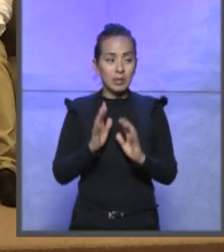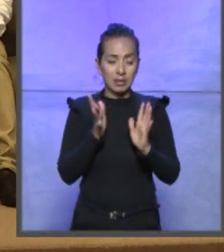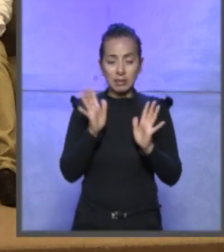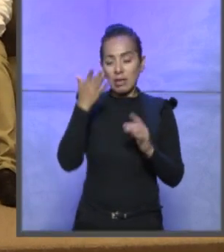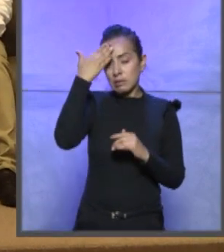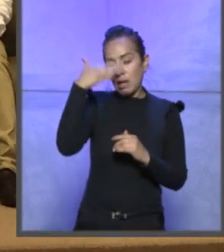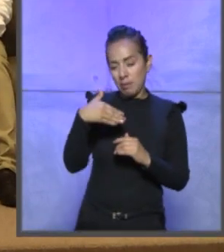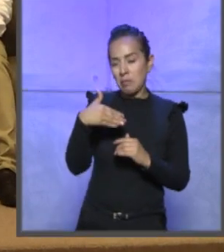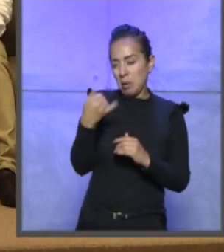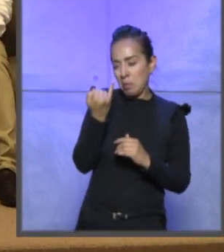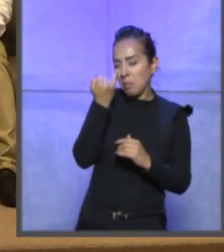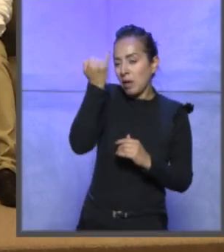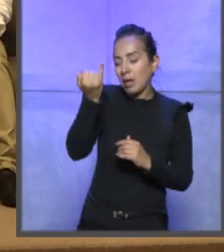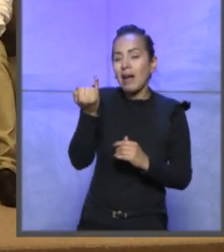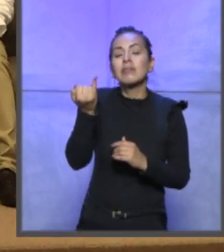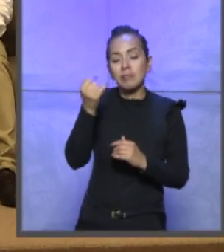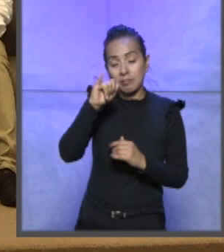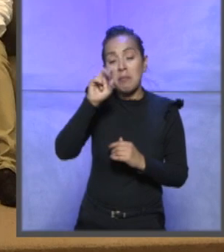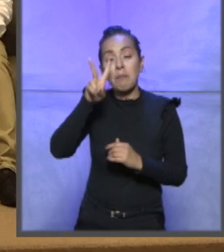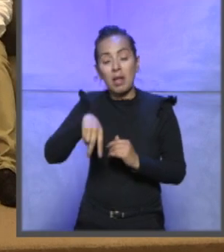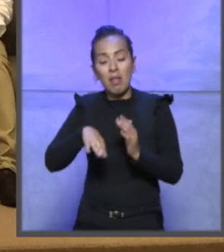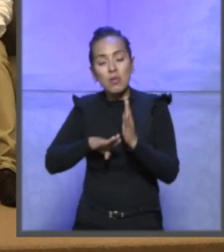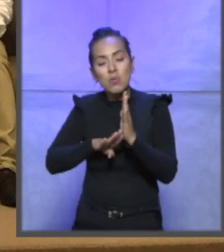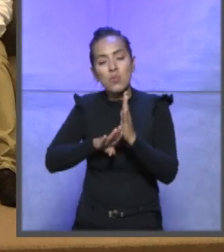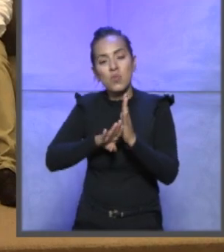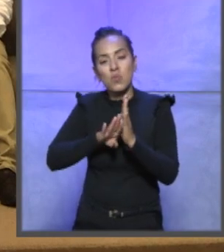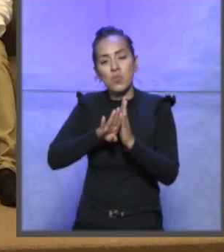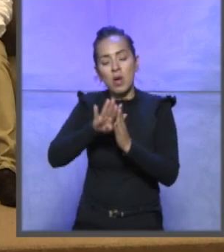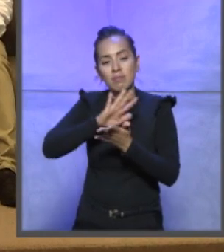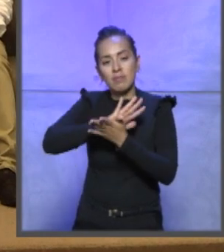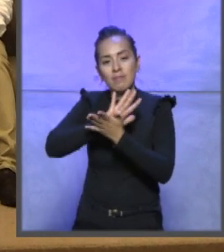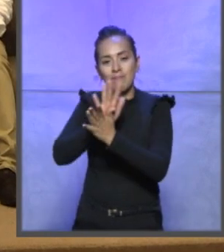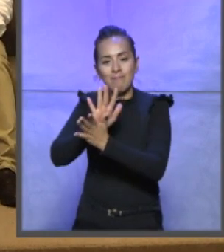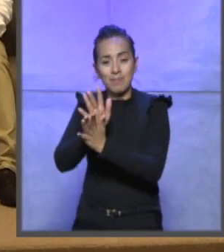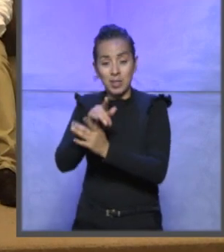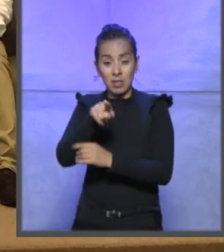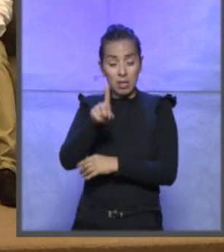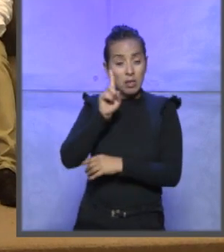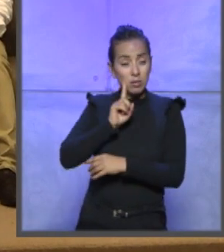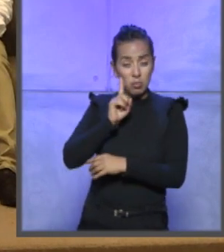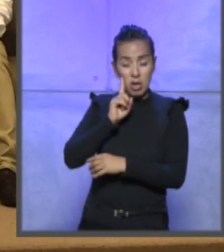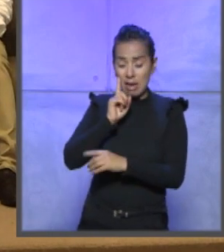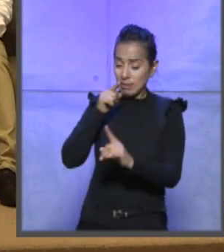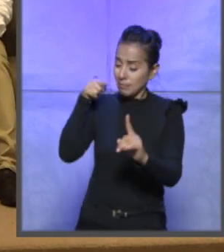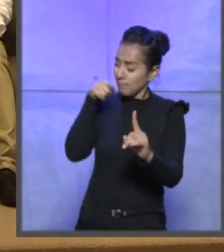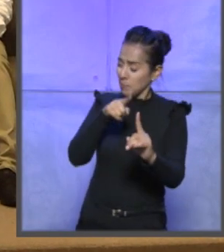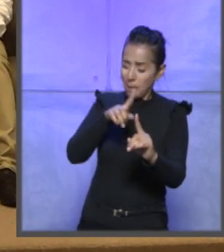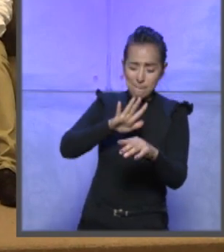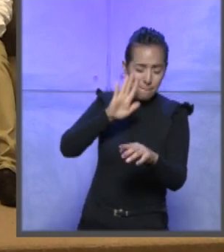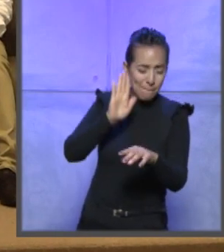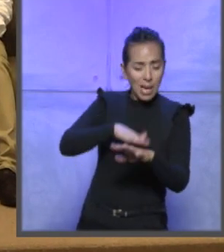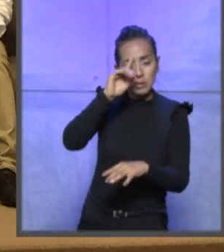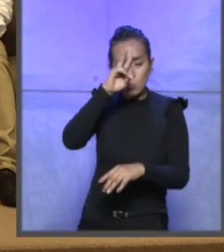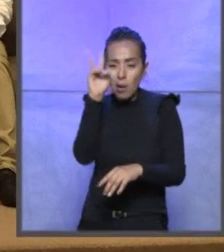creo que ya se imaginarán qué sucedió. Ha habido un aumento en estos índices. Tenemos que las mujeres también somos más discriminadas,